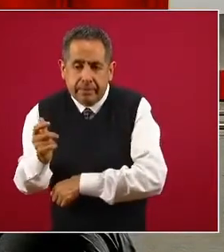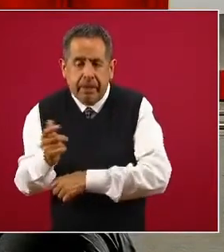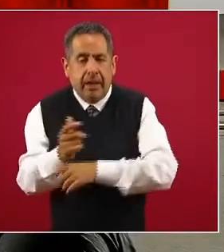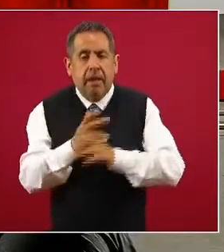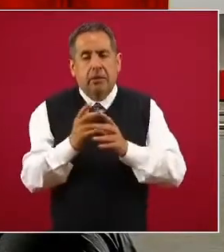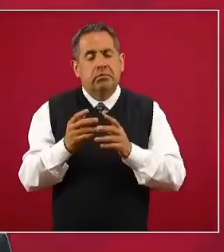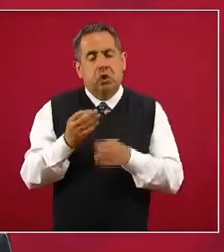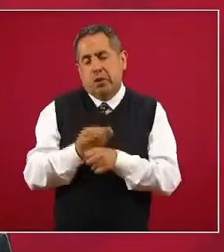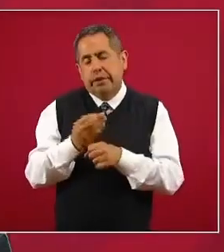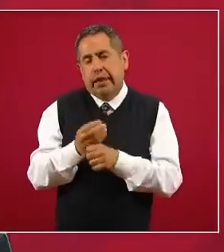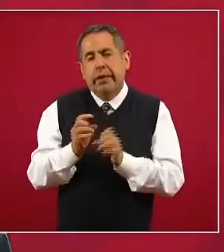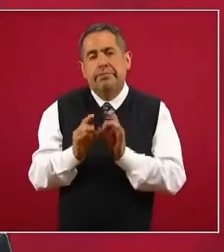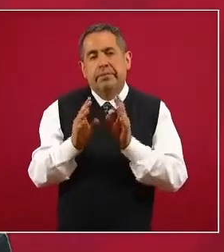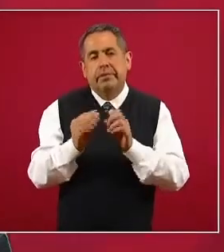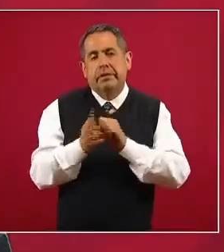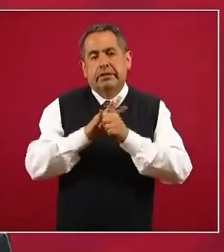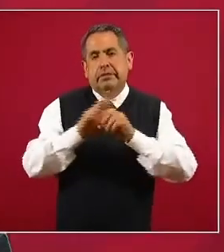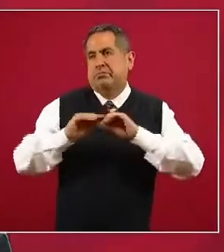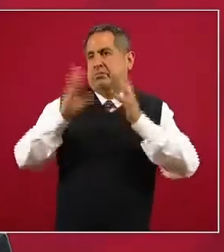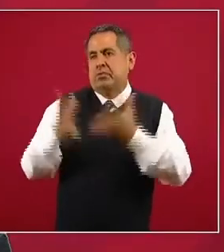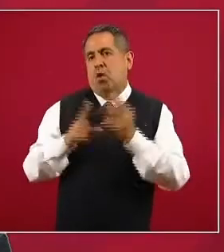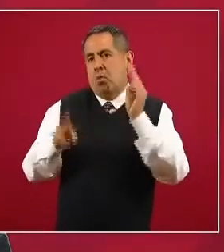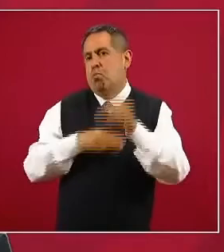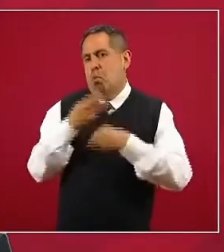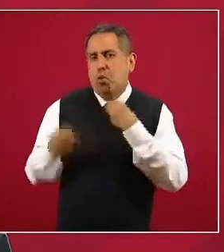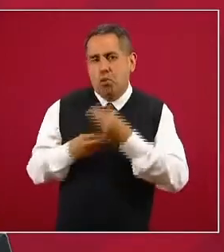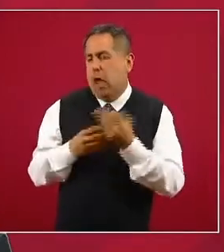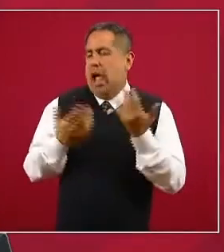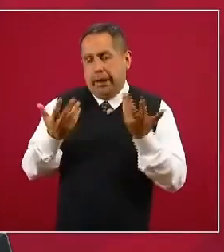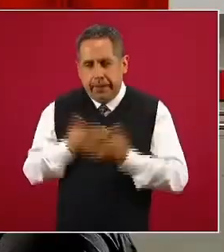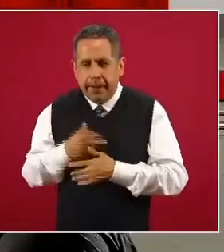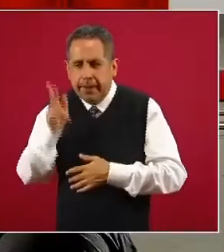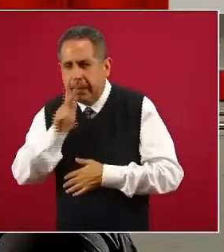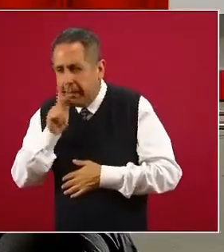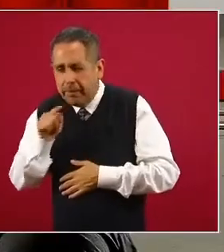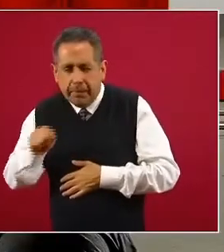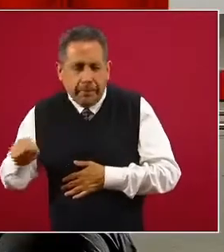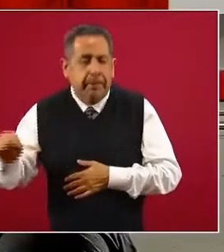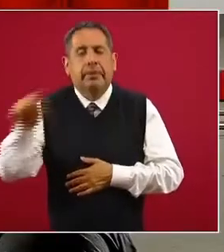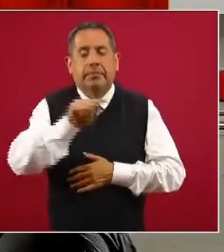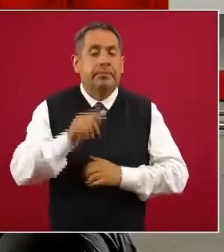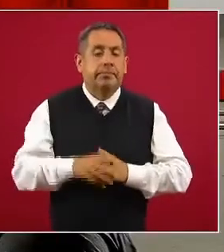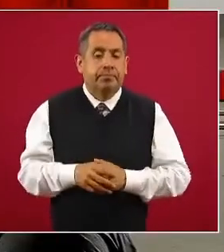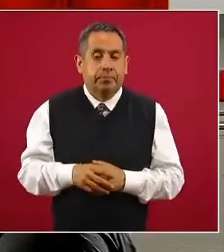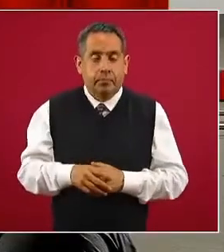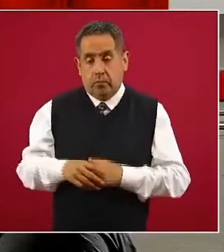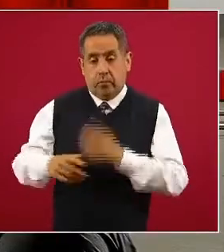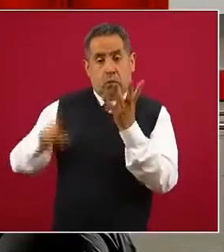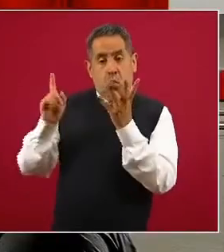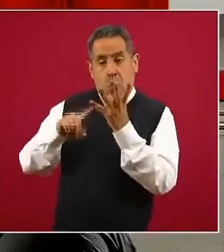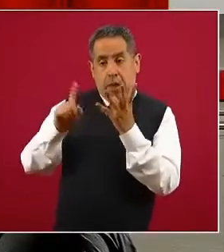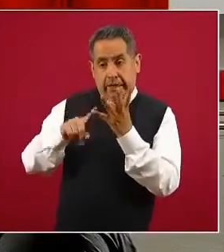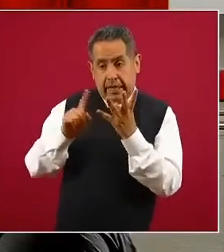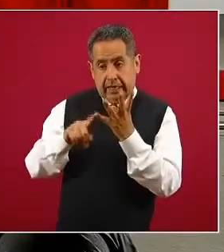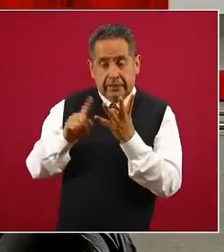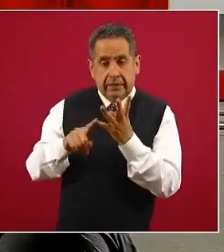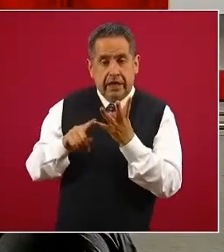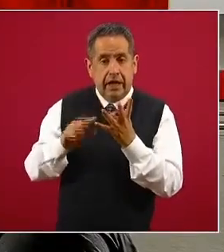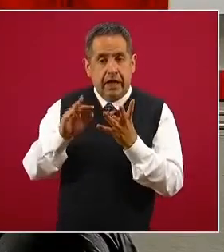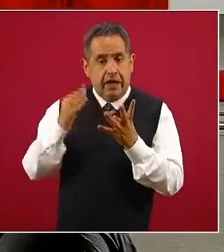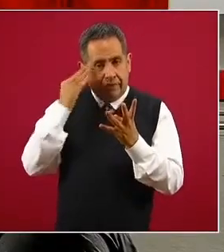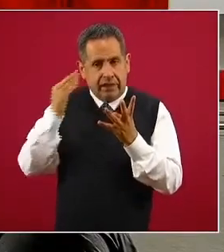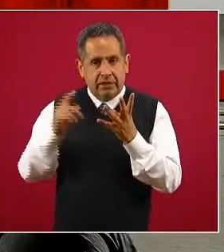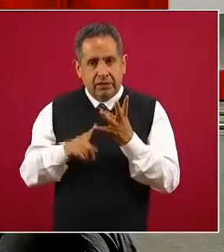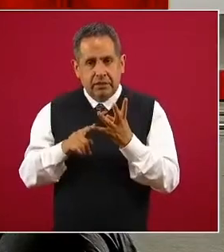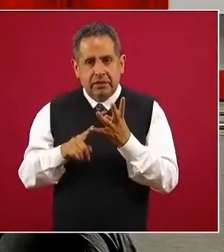desafortunadamente, la epidemia de SARS-CoV-2, causante de COVID-19. Hay una cuarta fase de la investigación clínica, que se llama